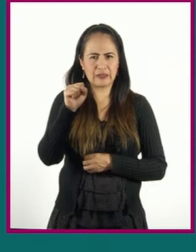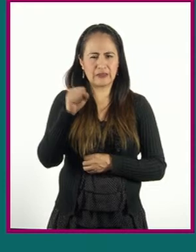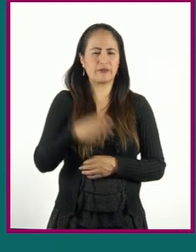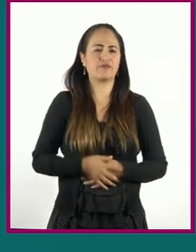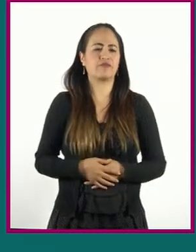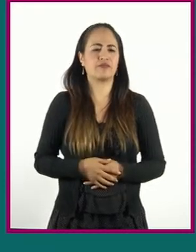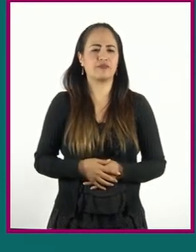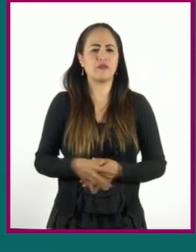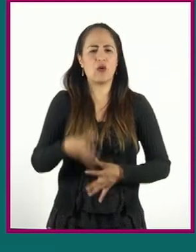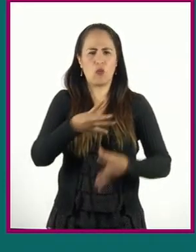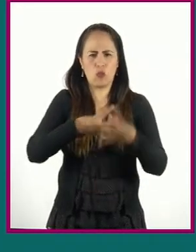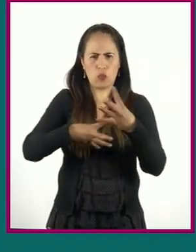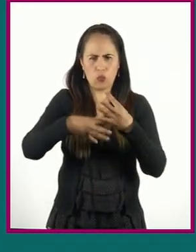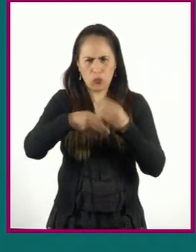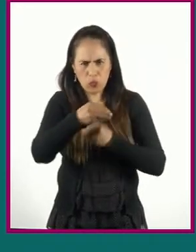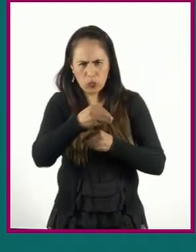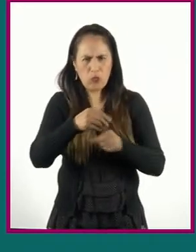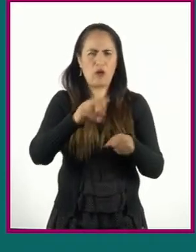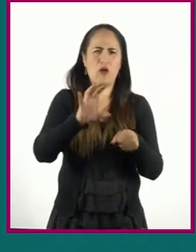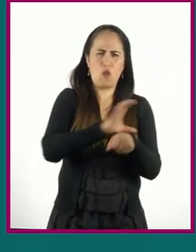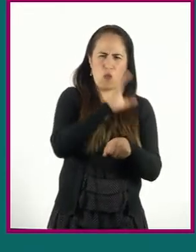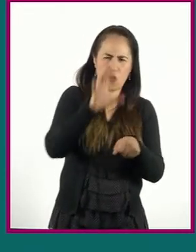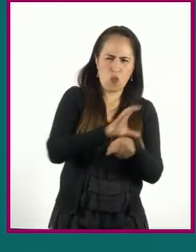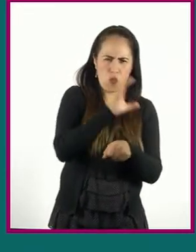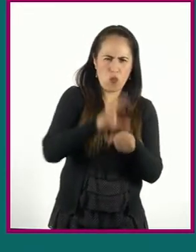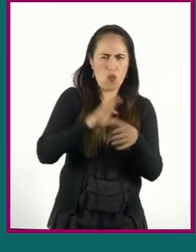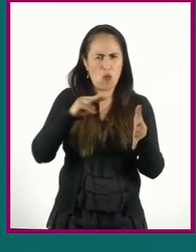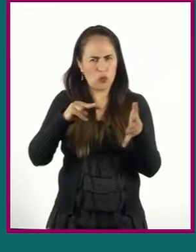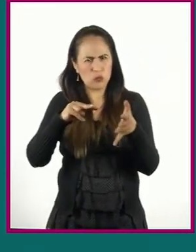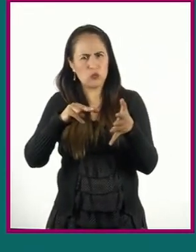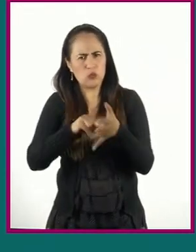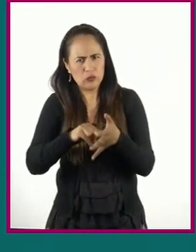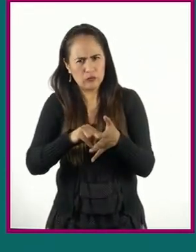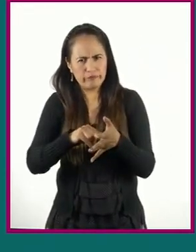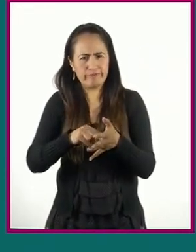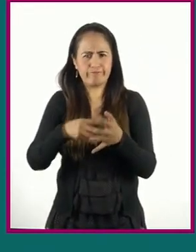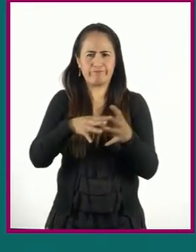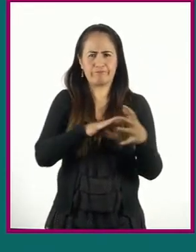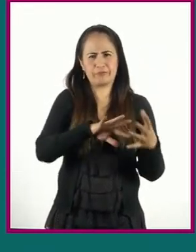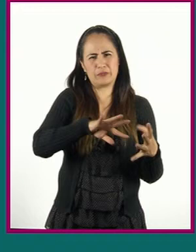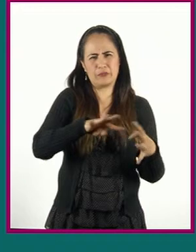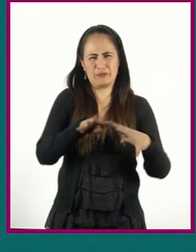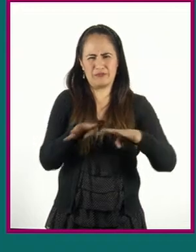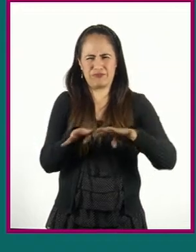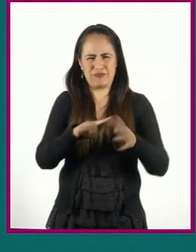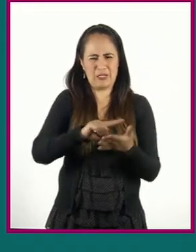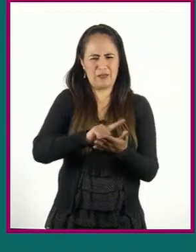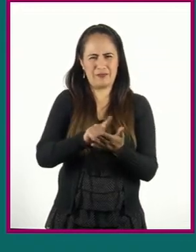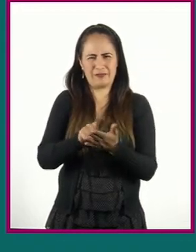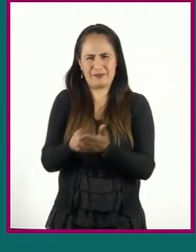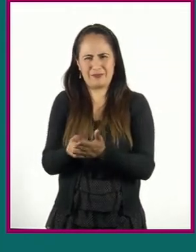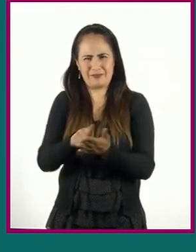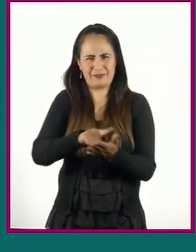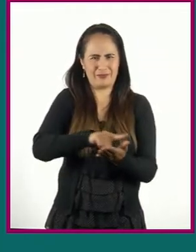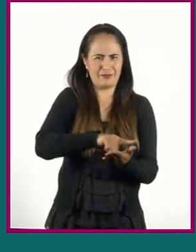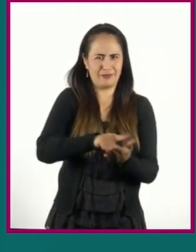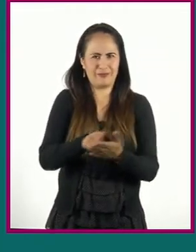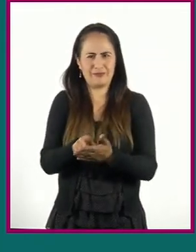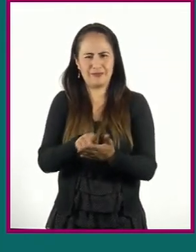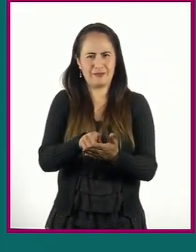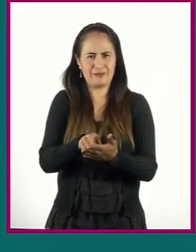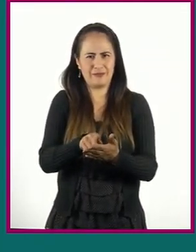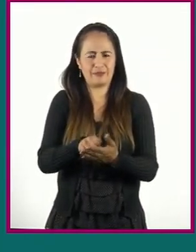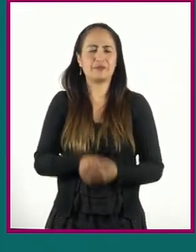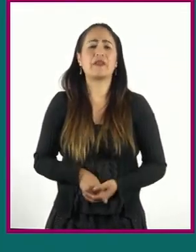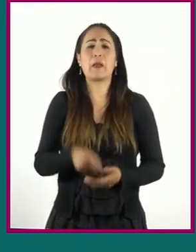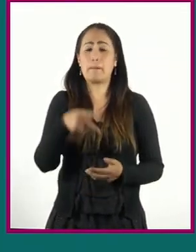una onda electromagnética tratarán de orientarse con el campo eléctrico, pero como este